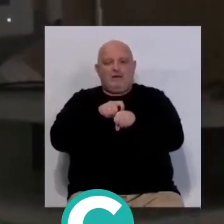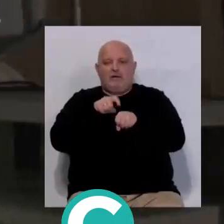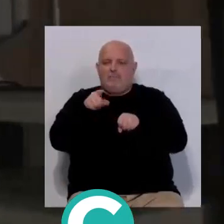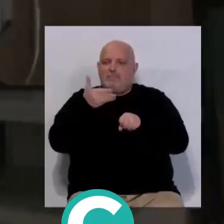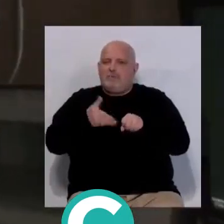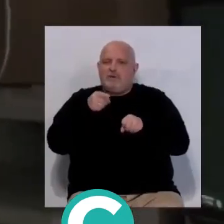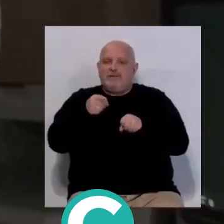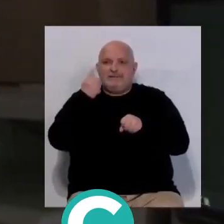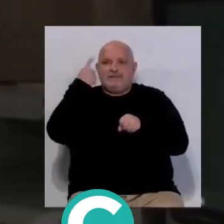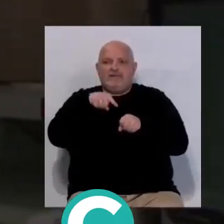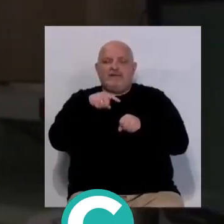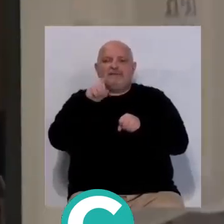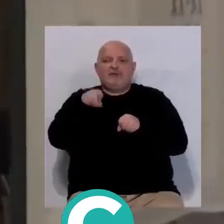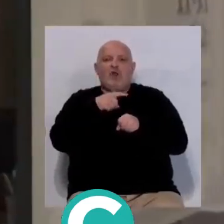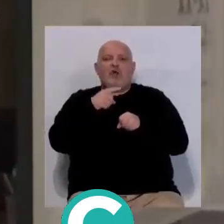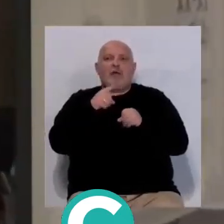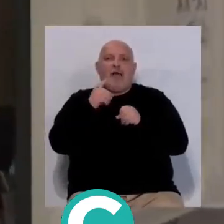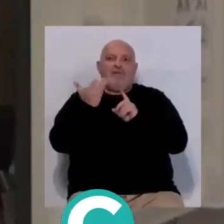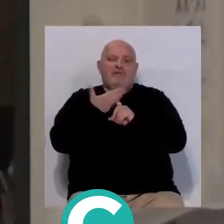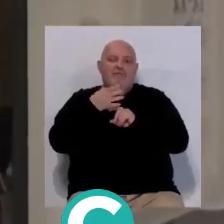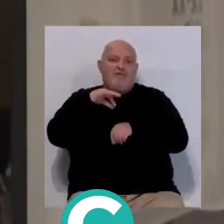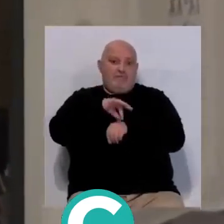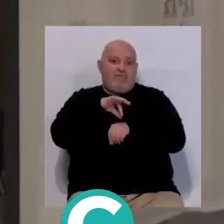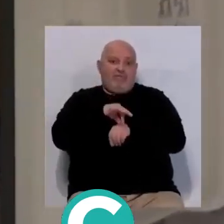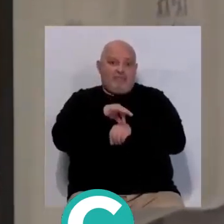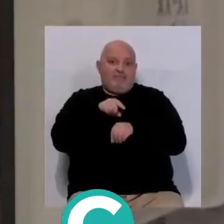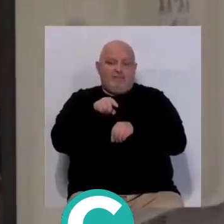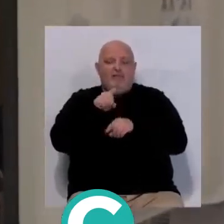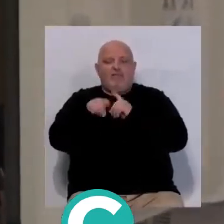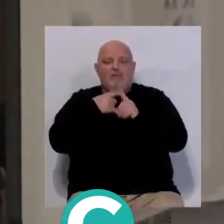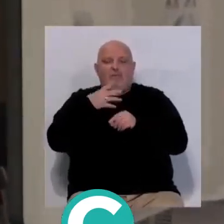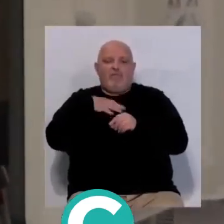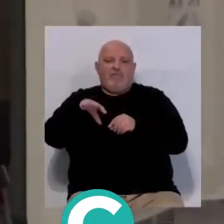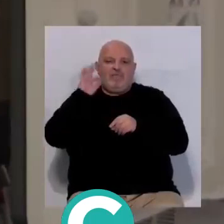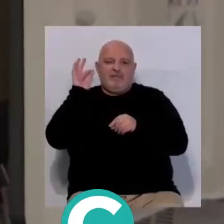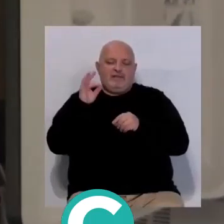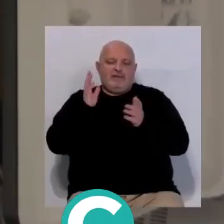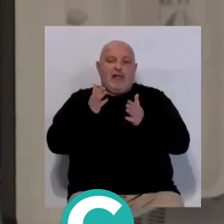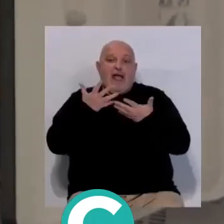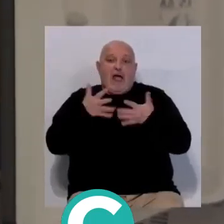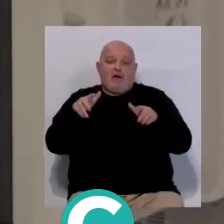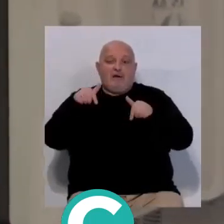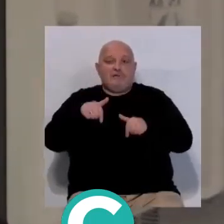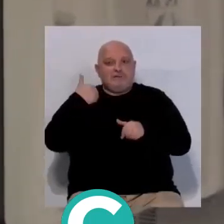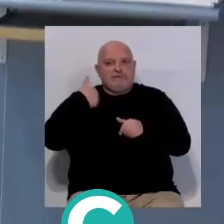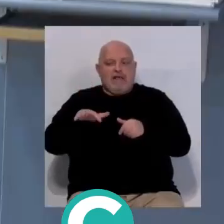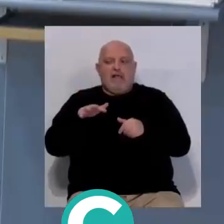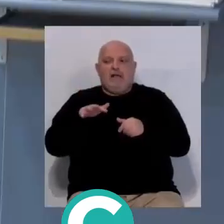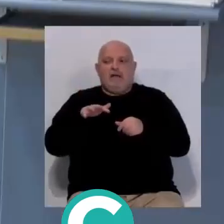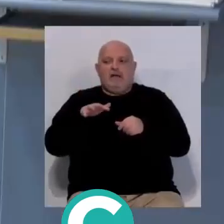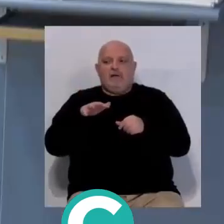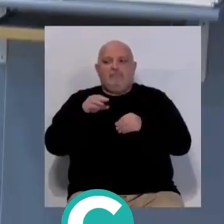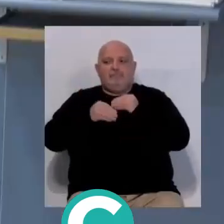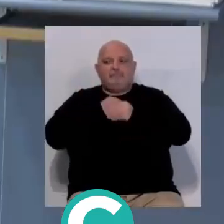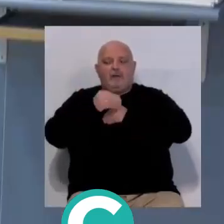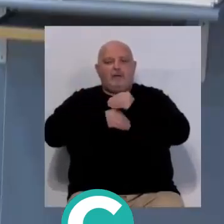importancia capital saber si están afectados o no por la enfermedad, porque en función de eso se va a decidir el tratamiento. Afortunadamente nosotros ya